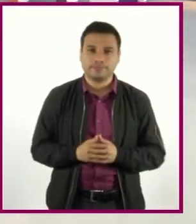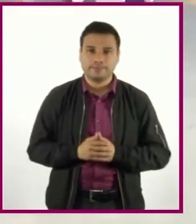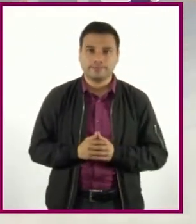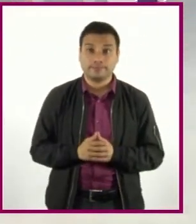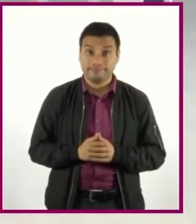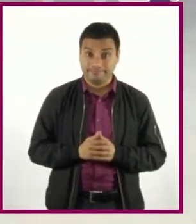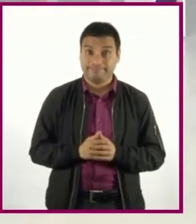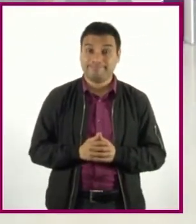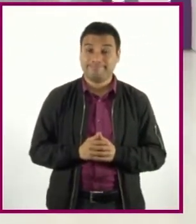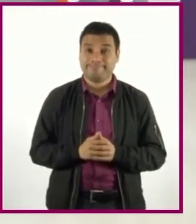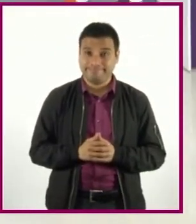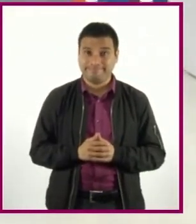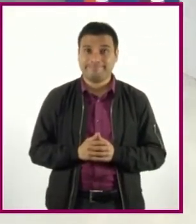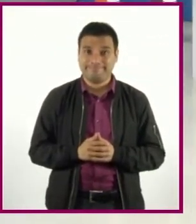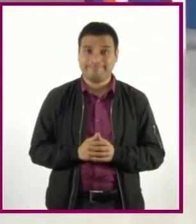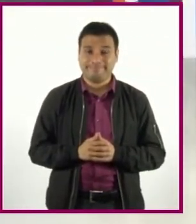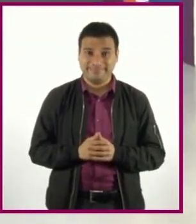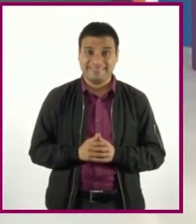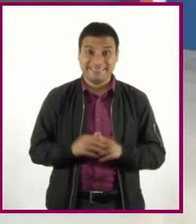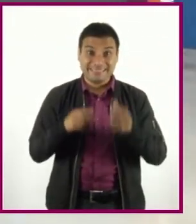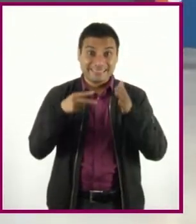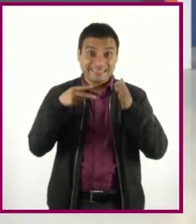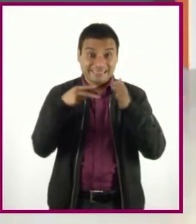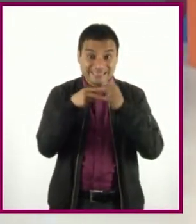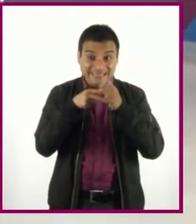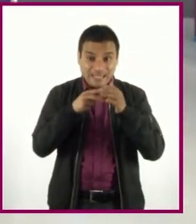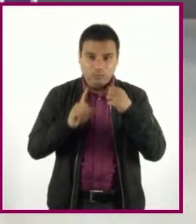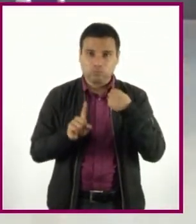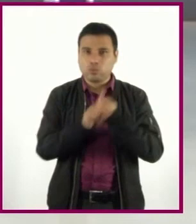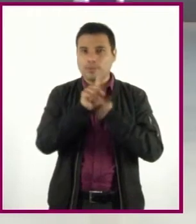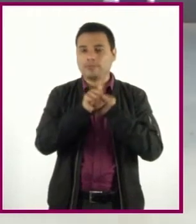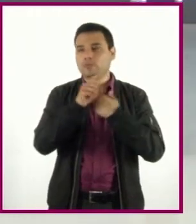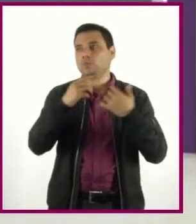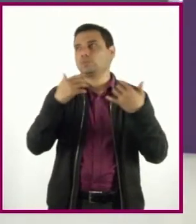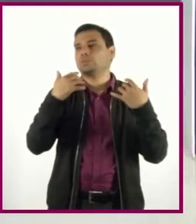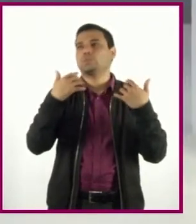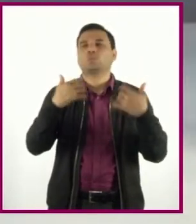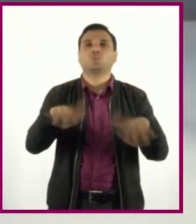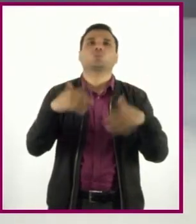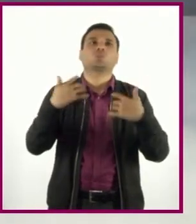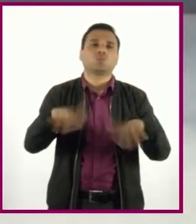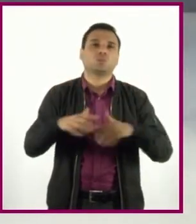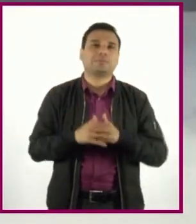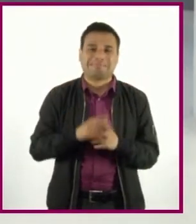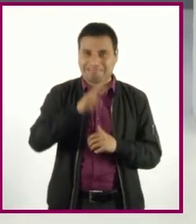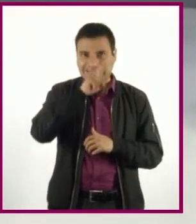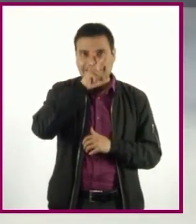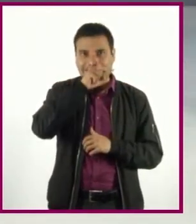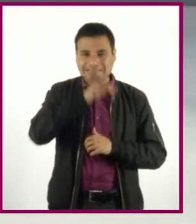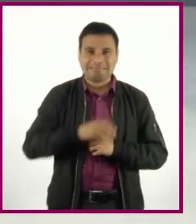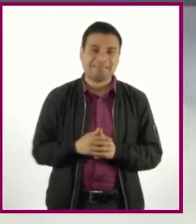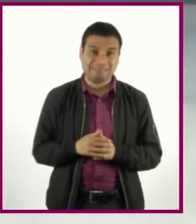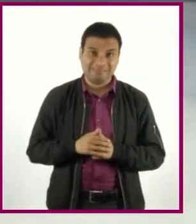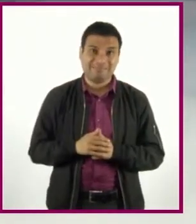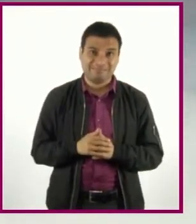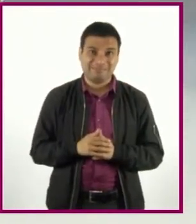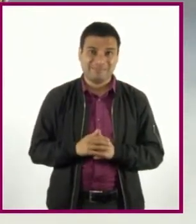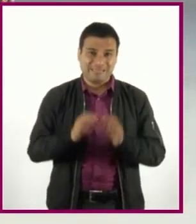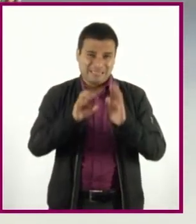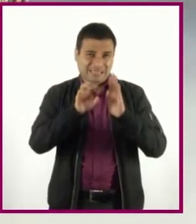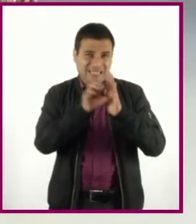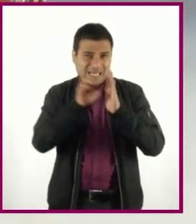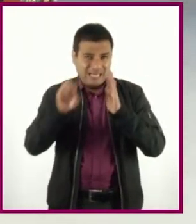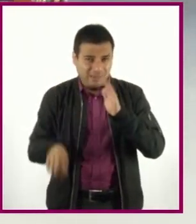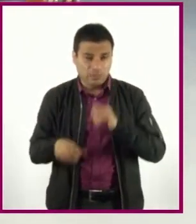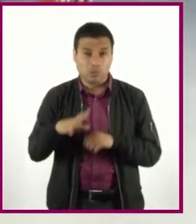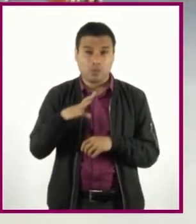Sin duda, la población siria se encuentra en una situación verdaderamente preocupante. Mientras existan grupos